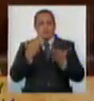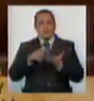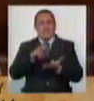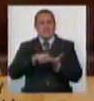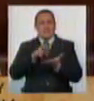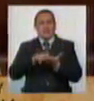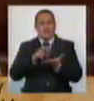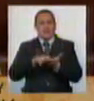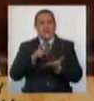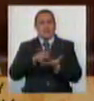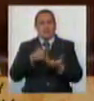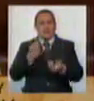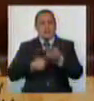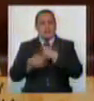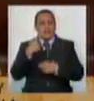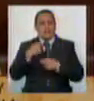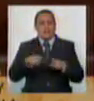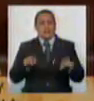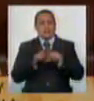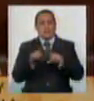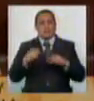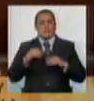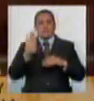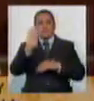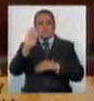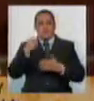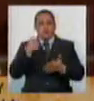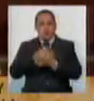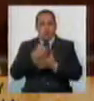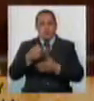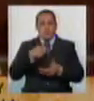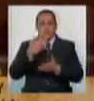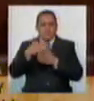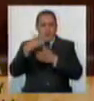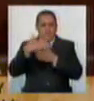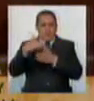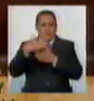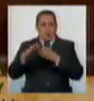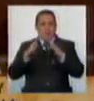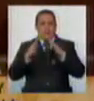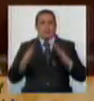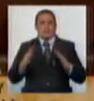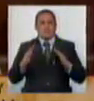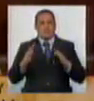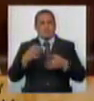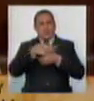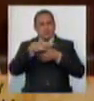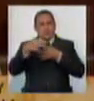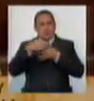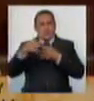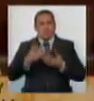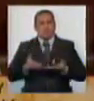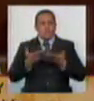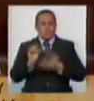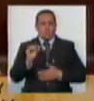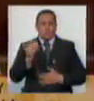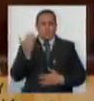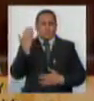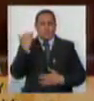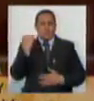alquiler, alquiler-venta y leasing habitacional. En la zona rural hemos entregado